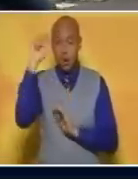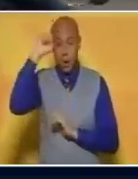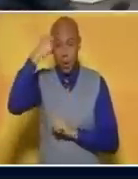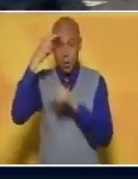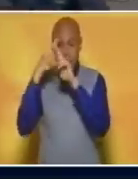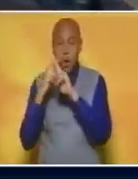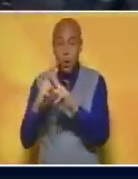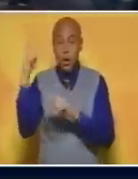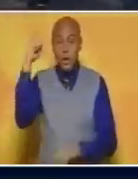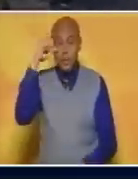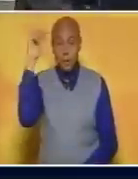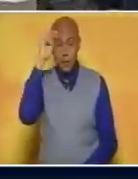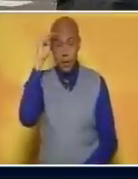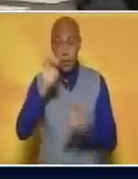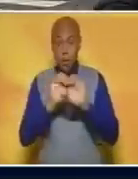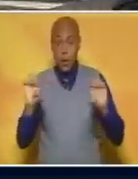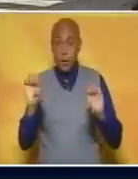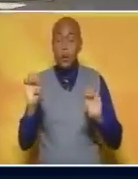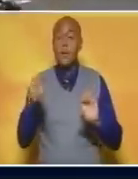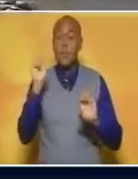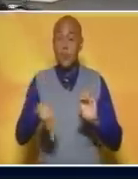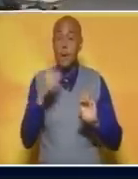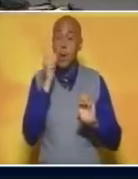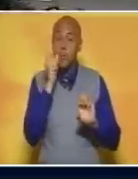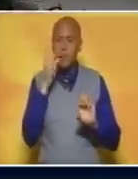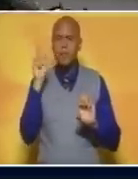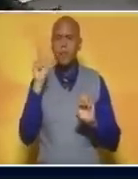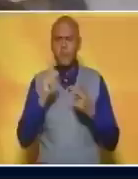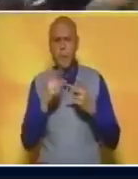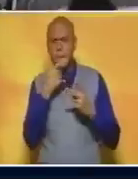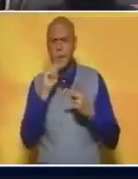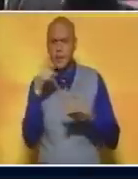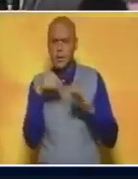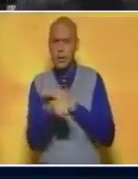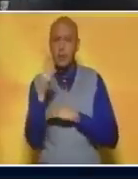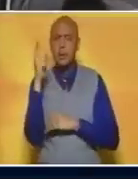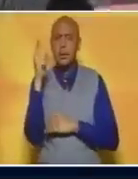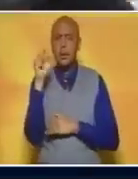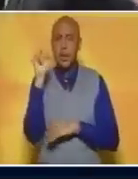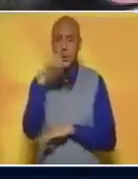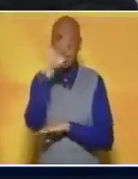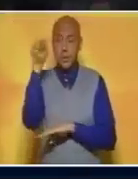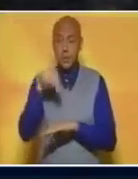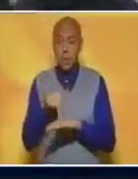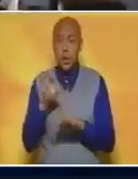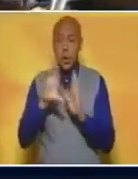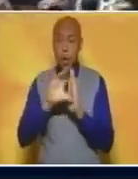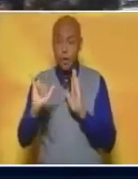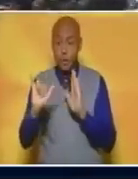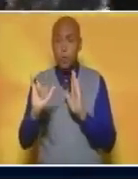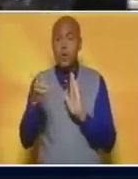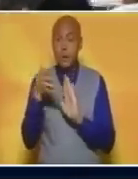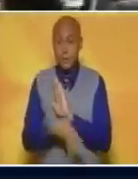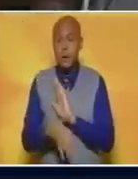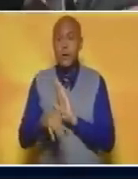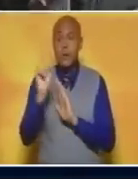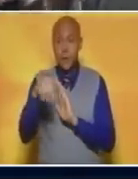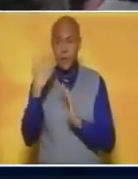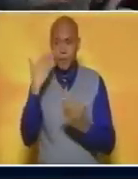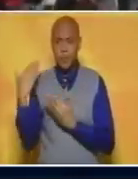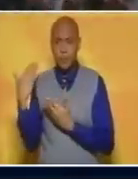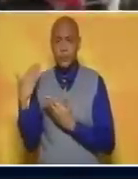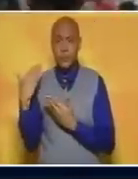el Día del Educador. También estaba prevista una sesión de la Asamblea Nacional Constituyente y pueden ver también en